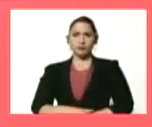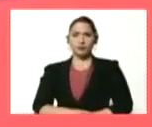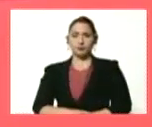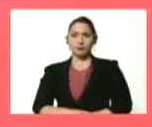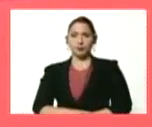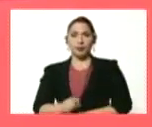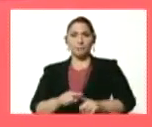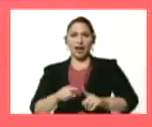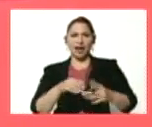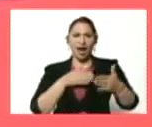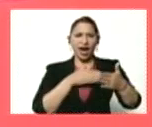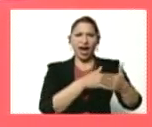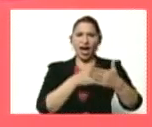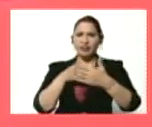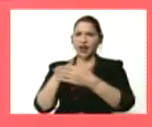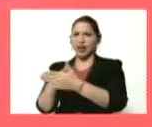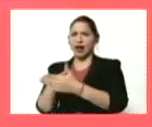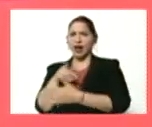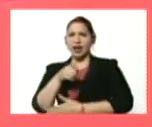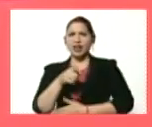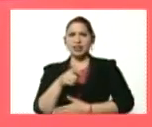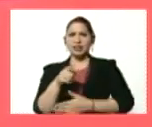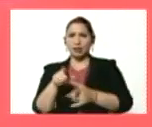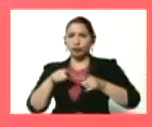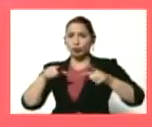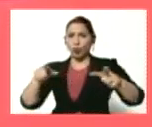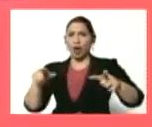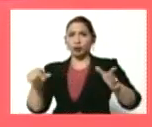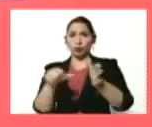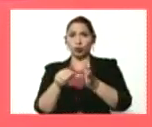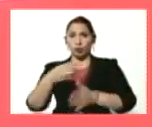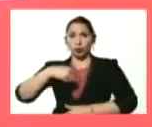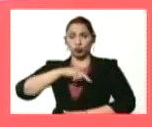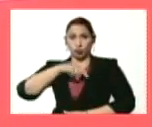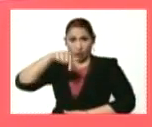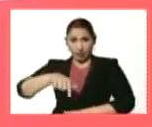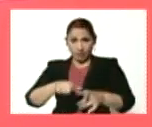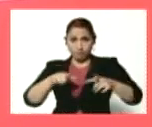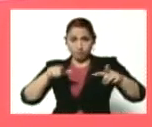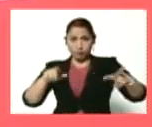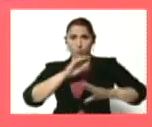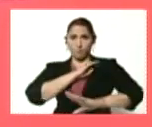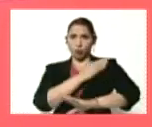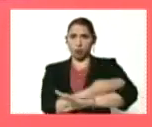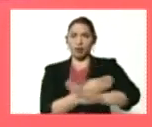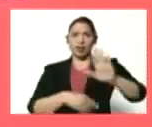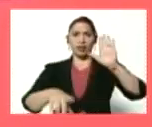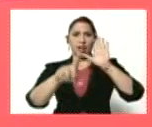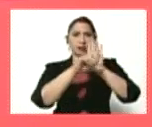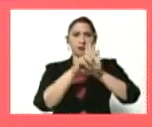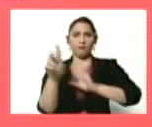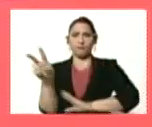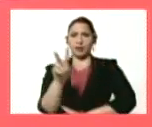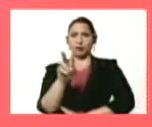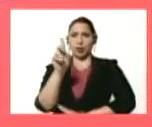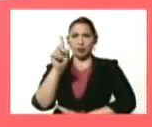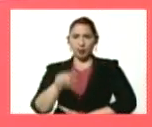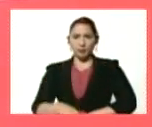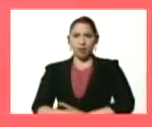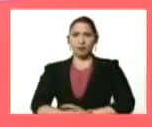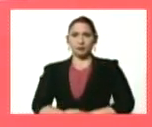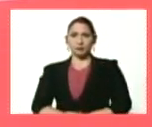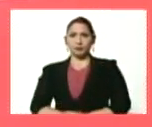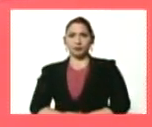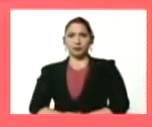precisamente para atacar estas instalaciones en las que nos encontramos en este momento, los espacios del Poder Legislativo venezolano. Además, fue